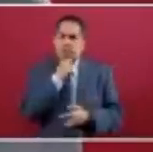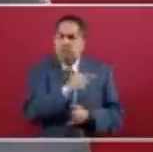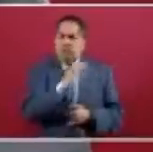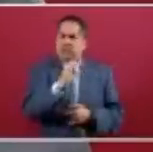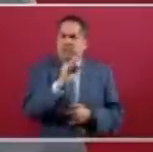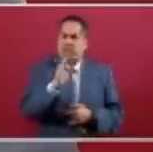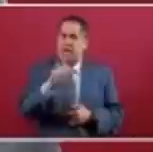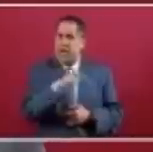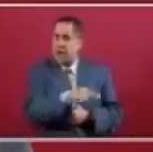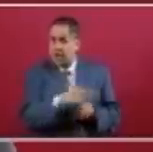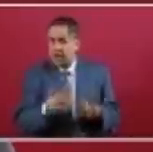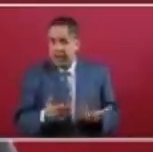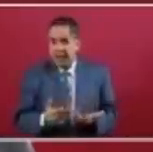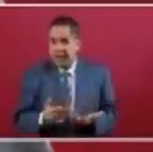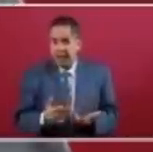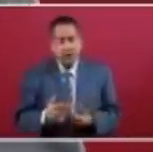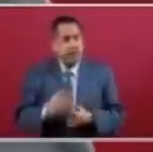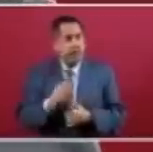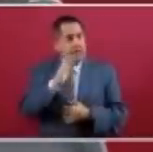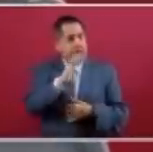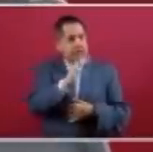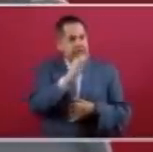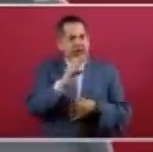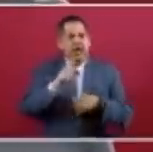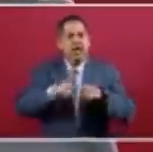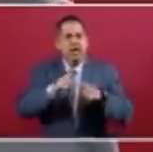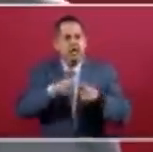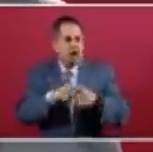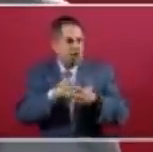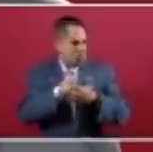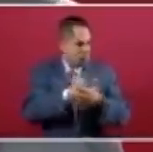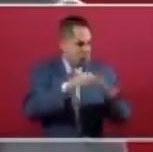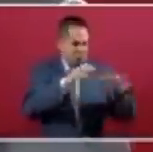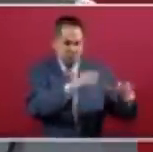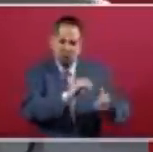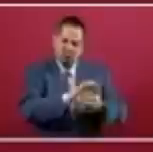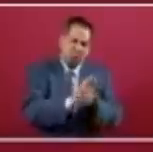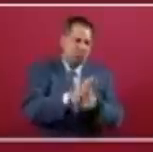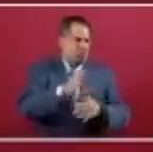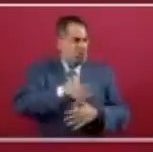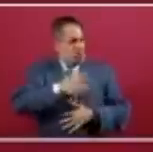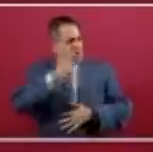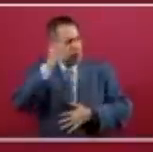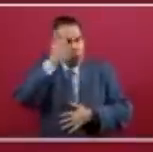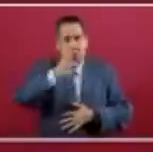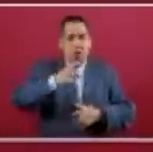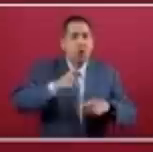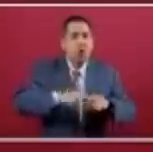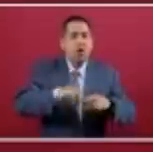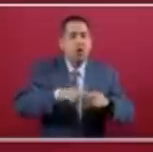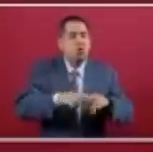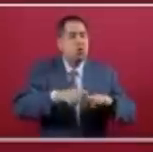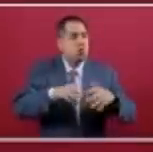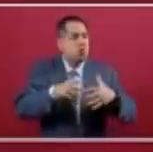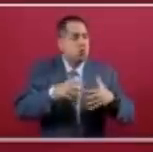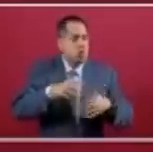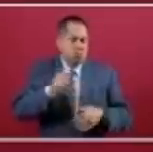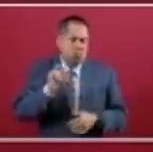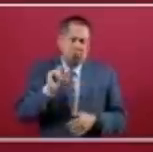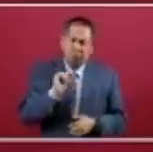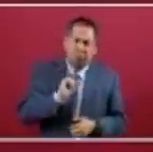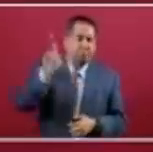Esta empresa la rescató, se nacionalizó la industria eléctrica con un gran